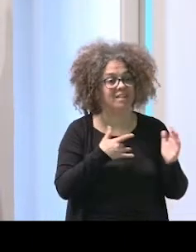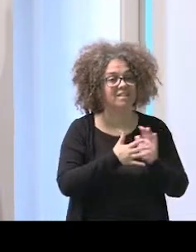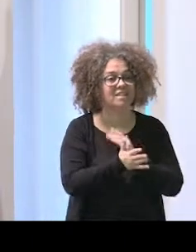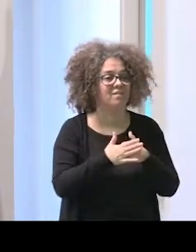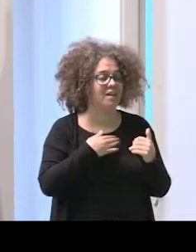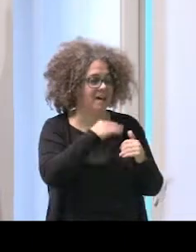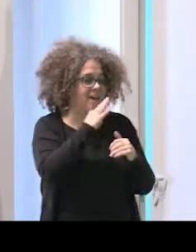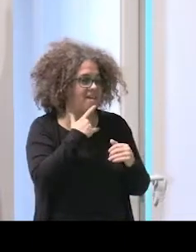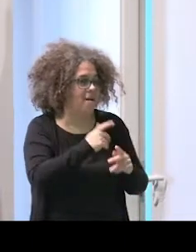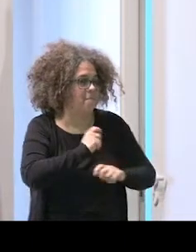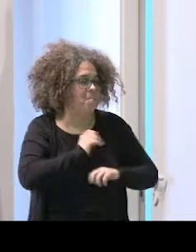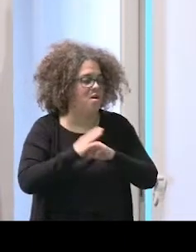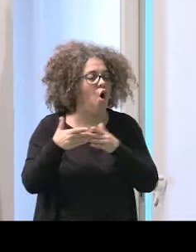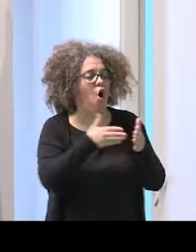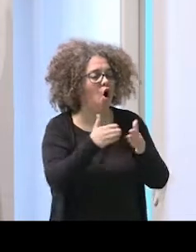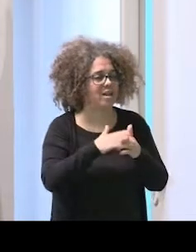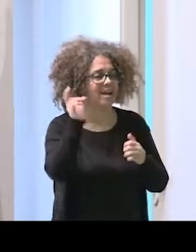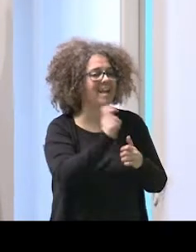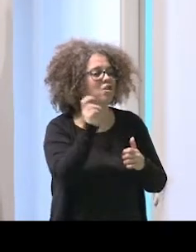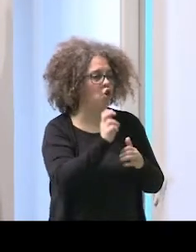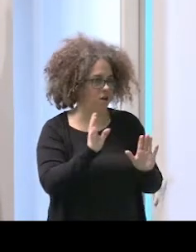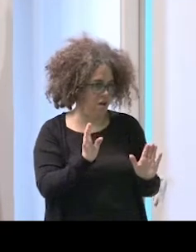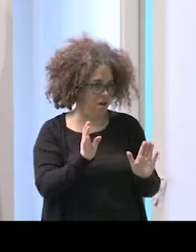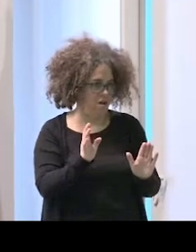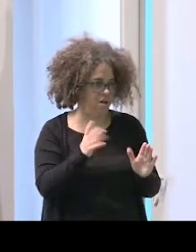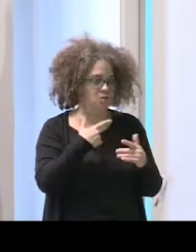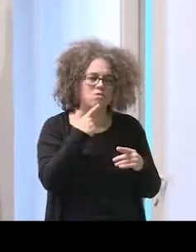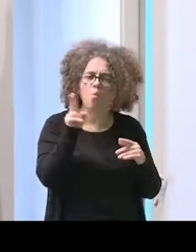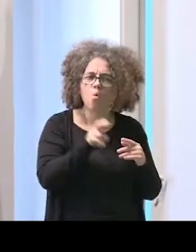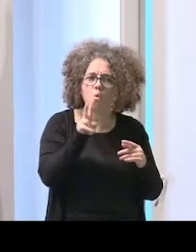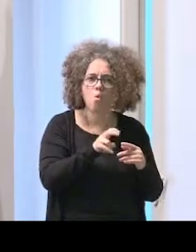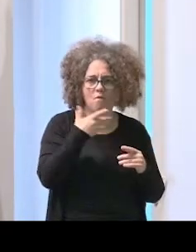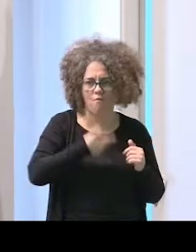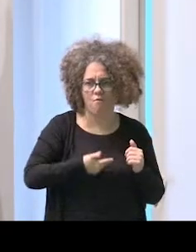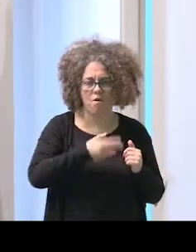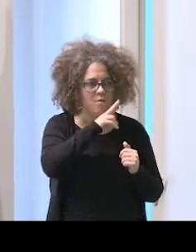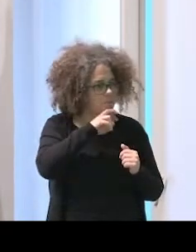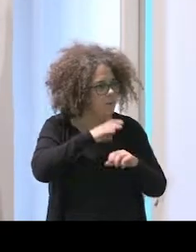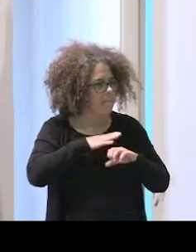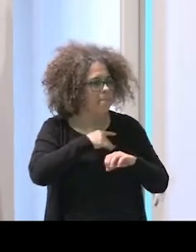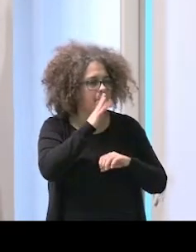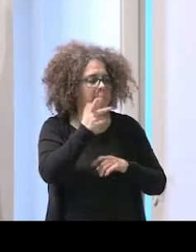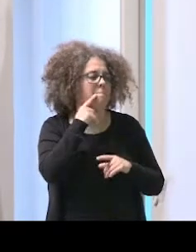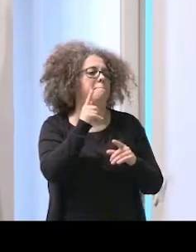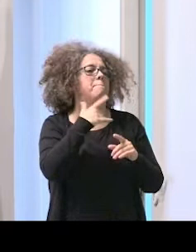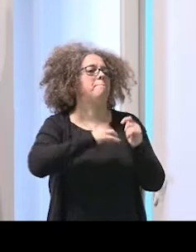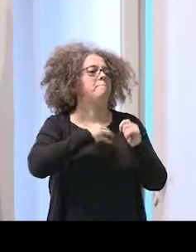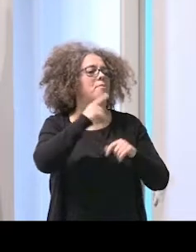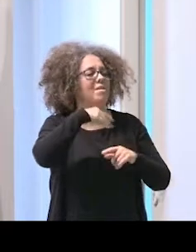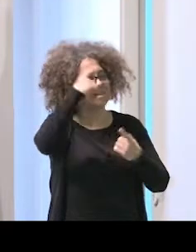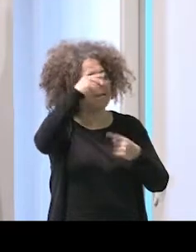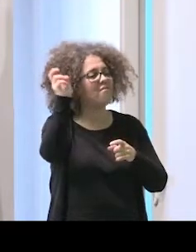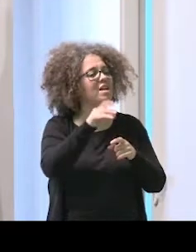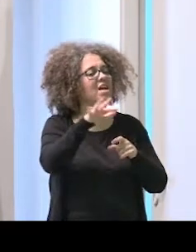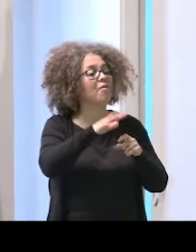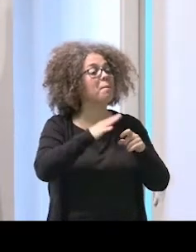que te puede orientar etiológicamente, ¿vale? Entonces es muy útil en el diagnóstico retrospectivo del citomegalovirus, pero